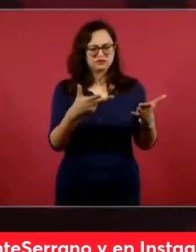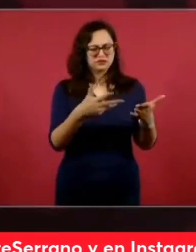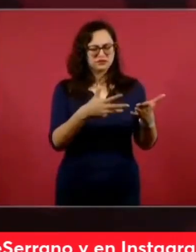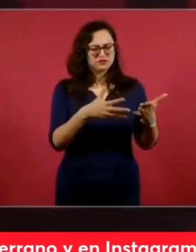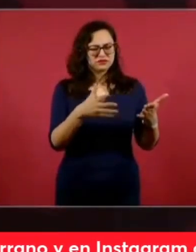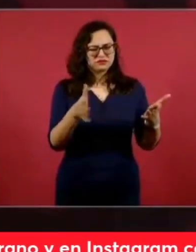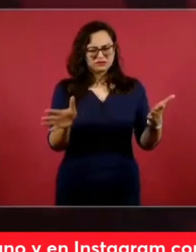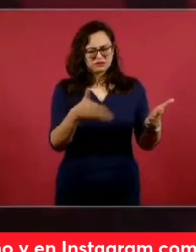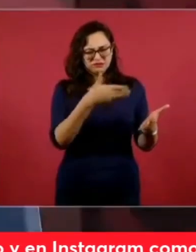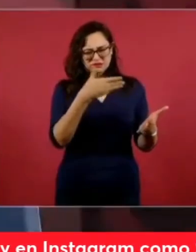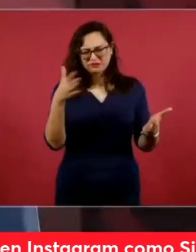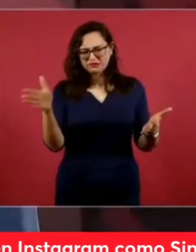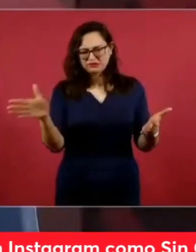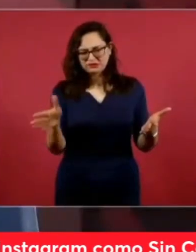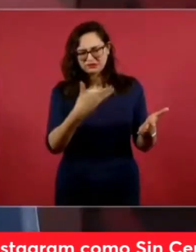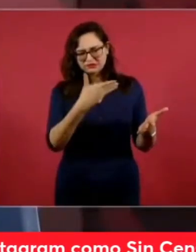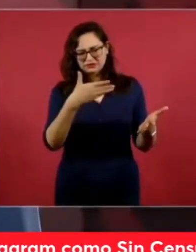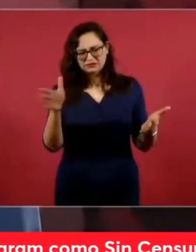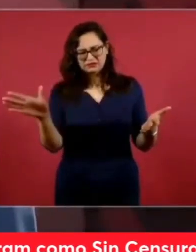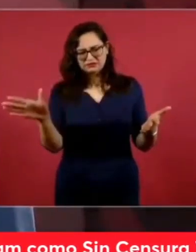siempre